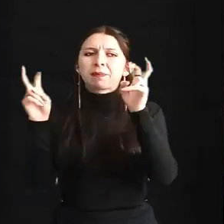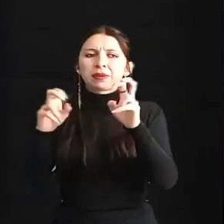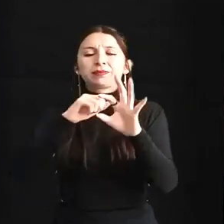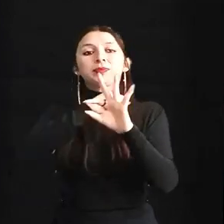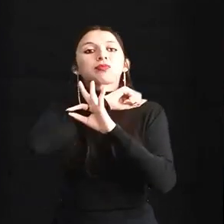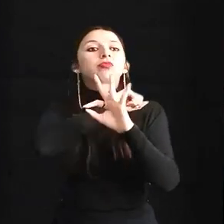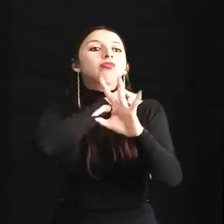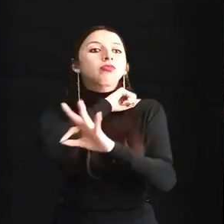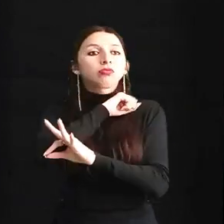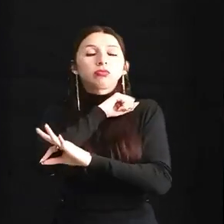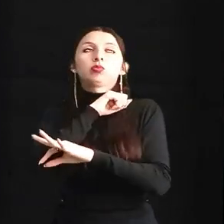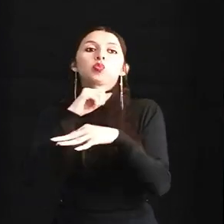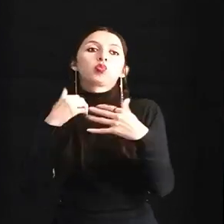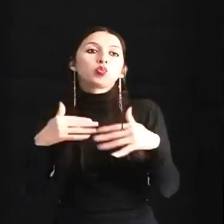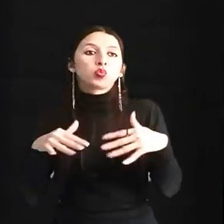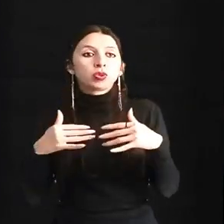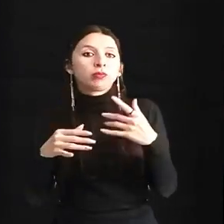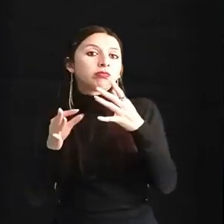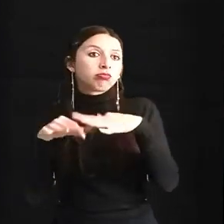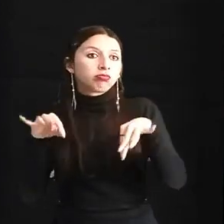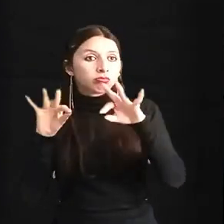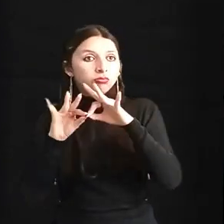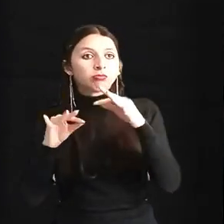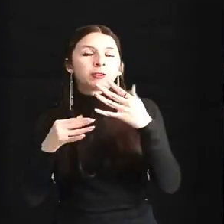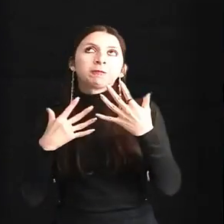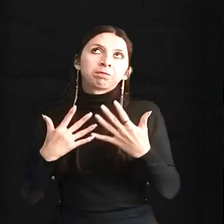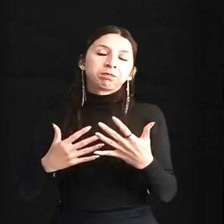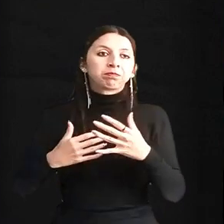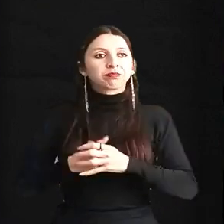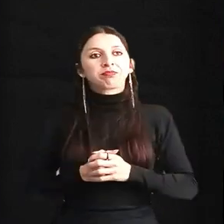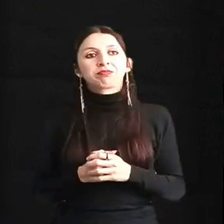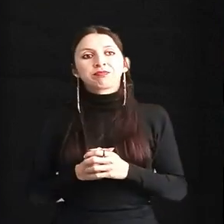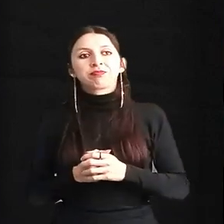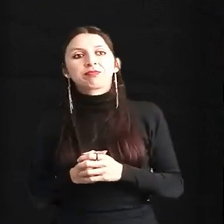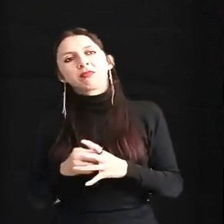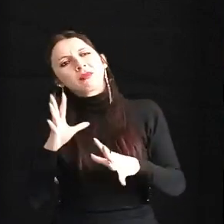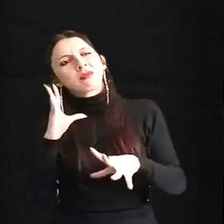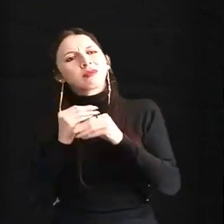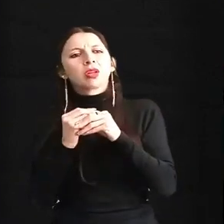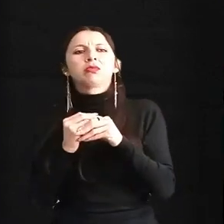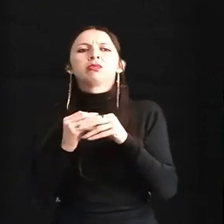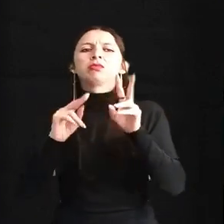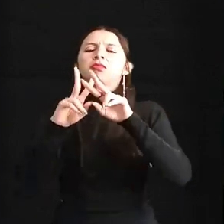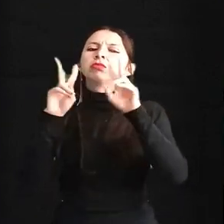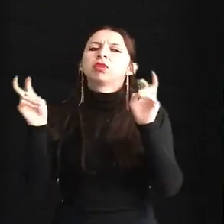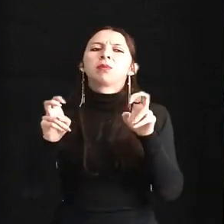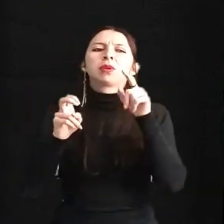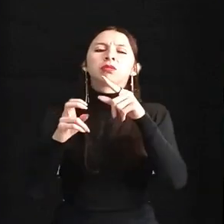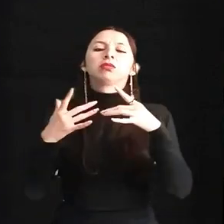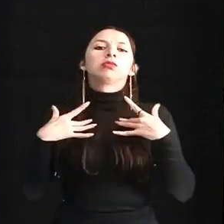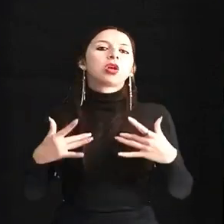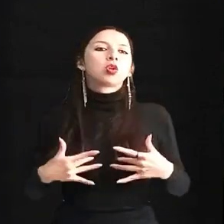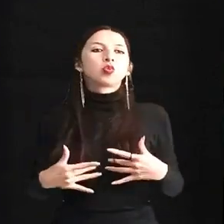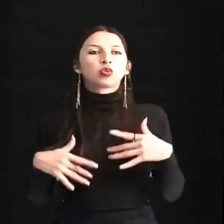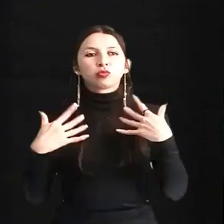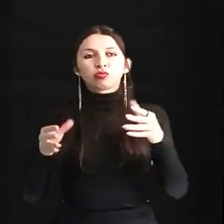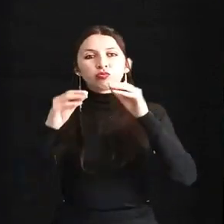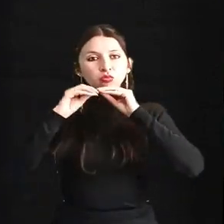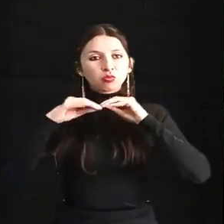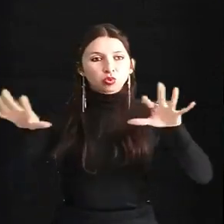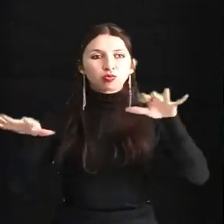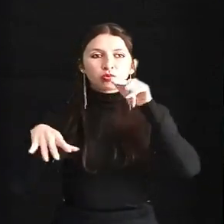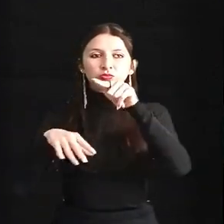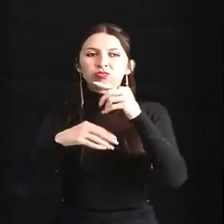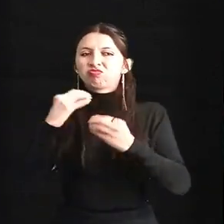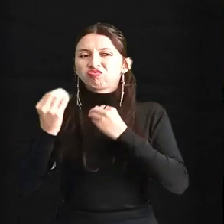asociadas con aspectos psicológicos tenemos artículos de ese estilo también a eso no podemos descuidar las